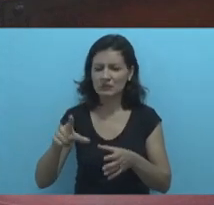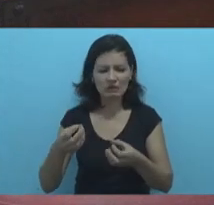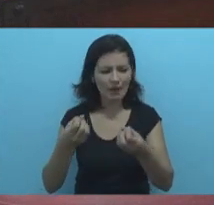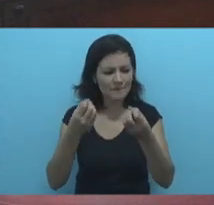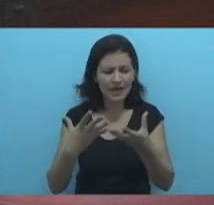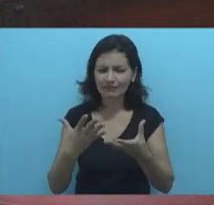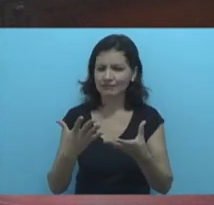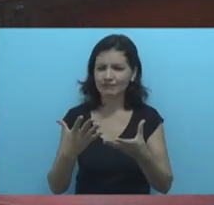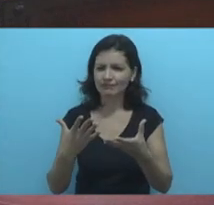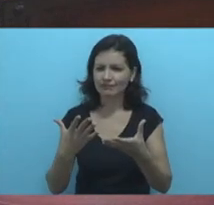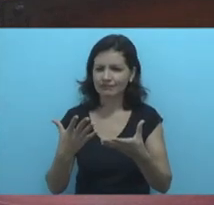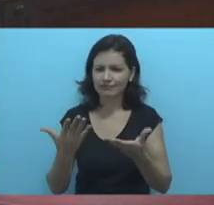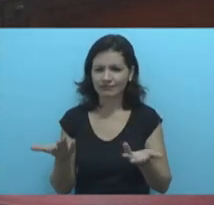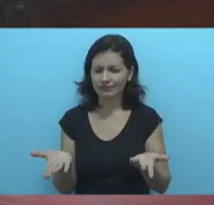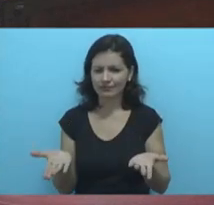La tragedia de Miguel,